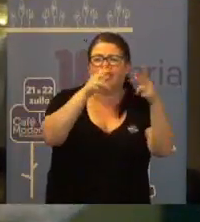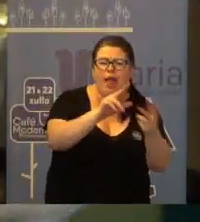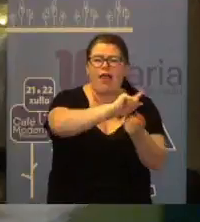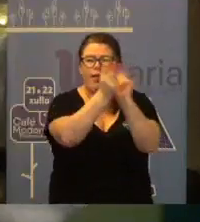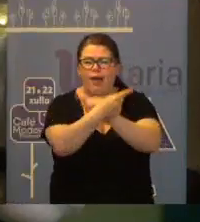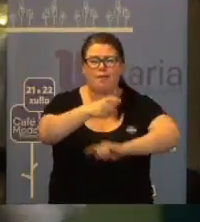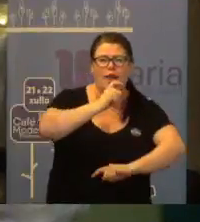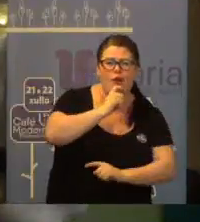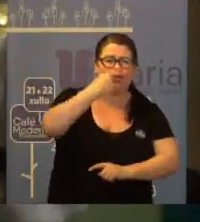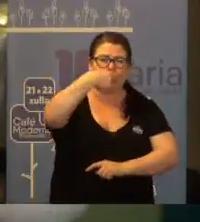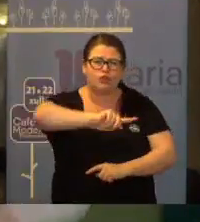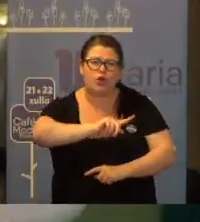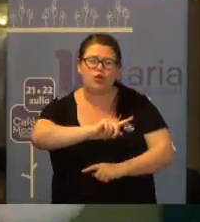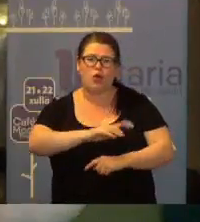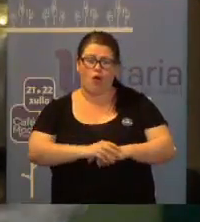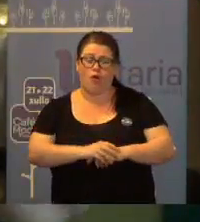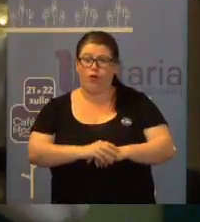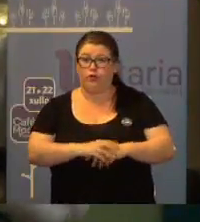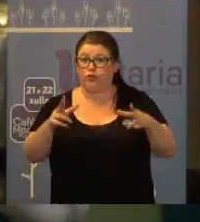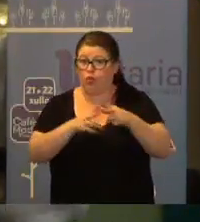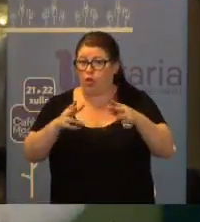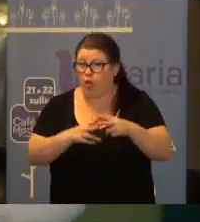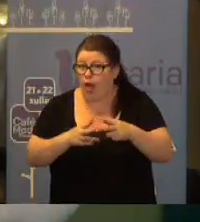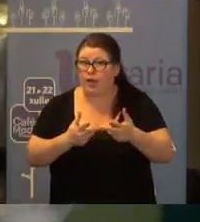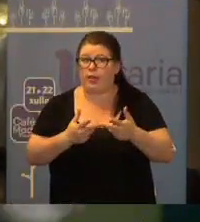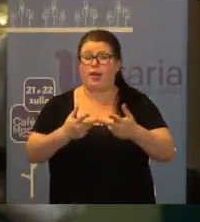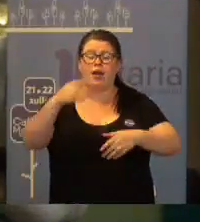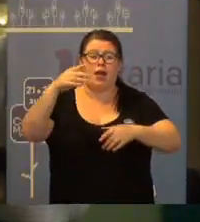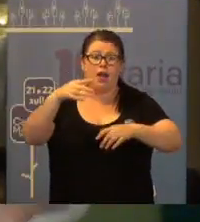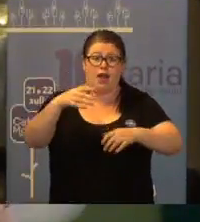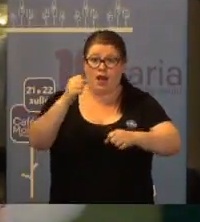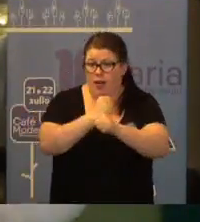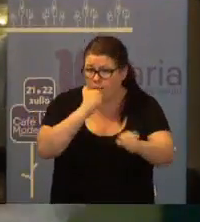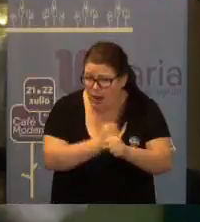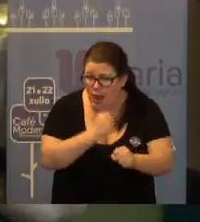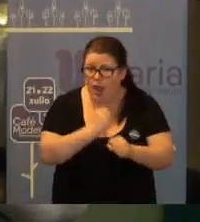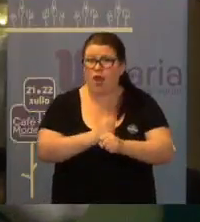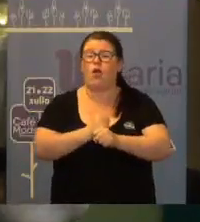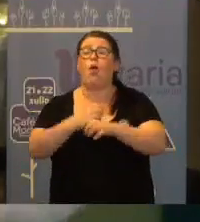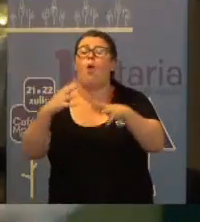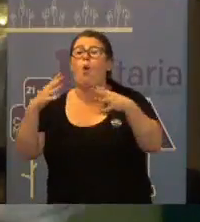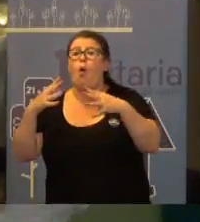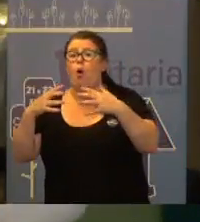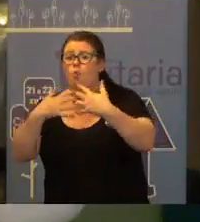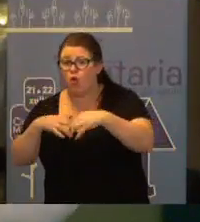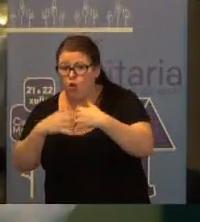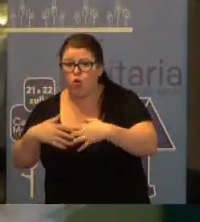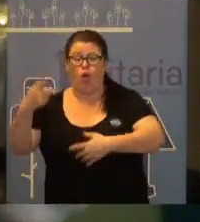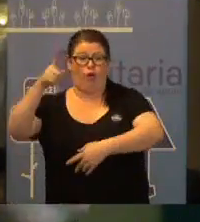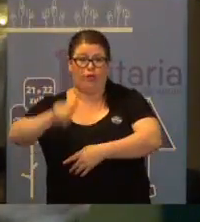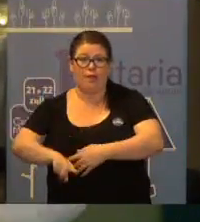nunha sociedade posfordista, no que o emprego, no que as relacións de produción, no que tamén